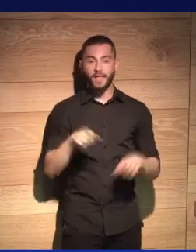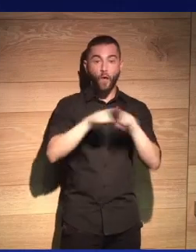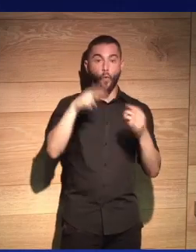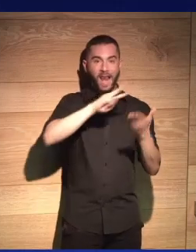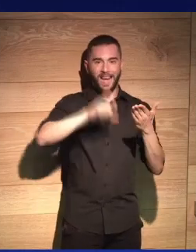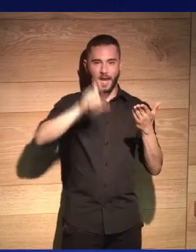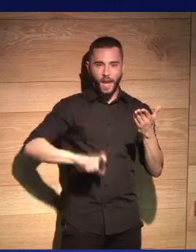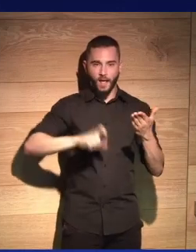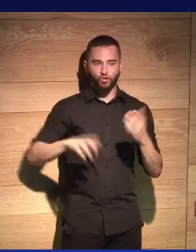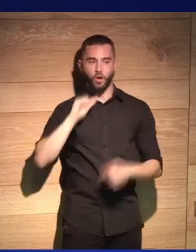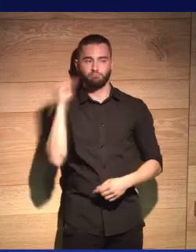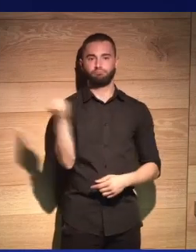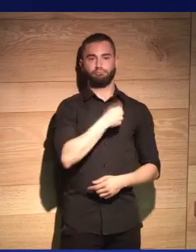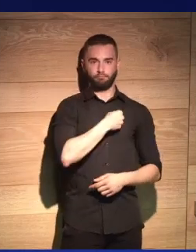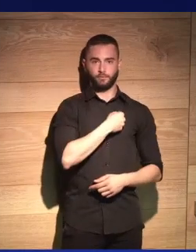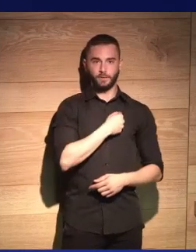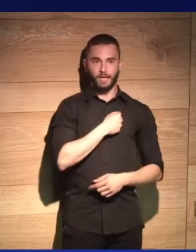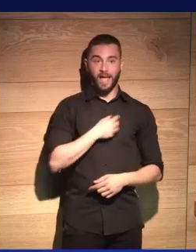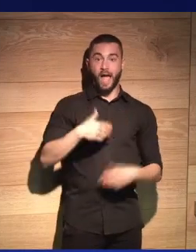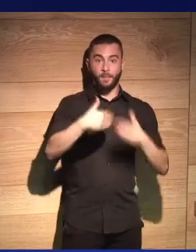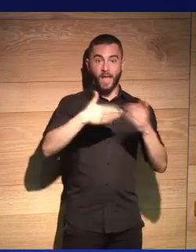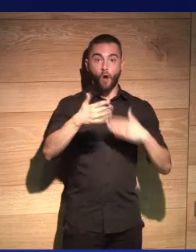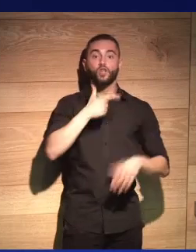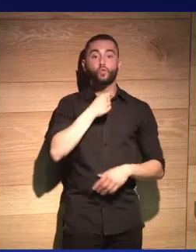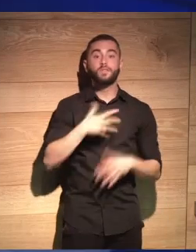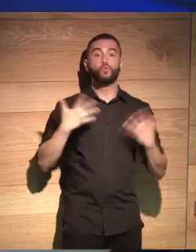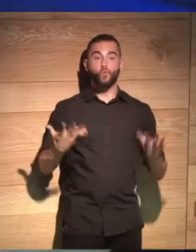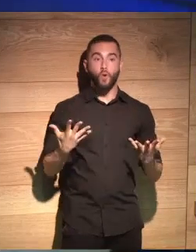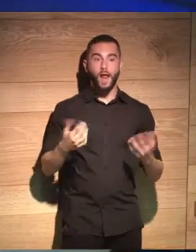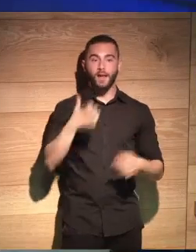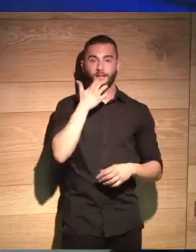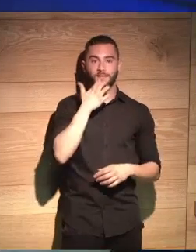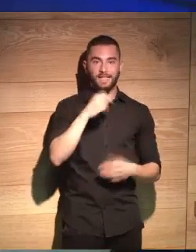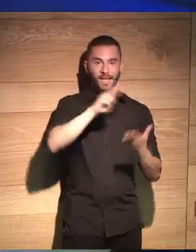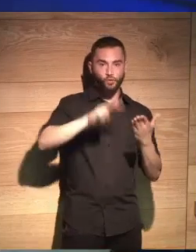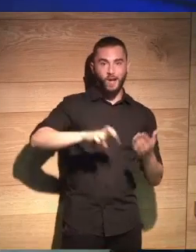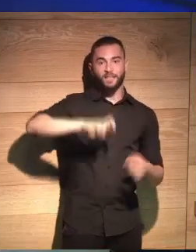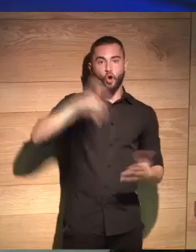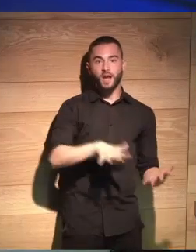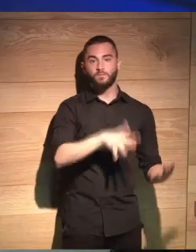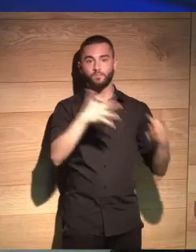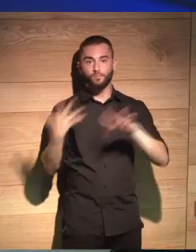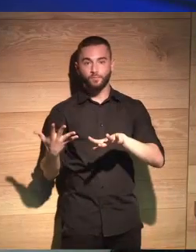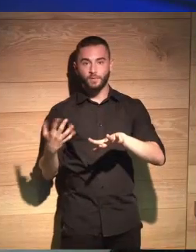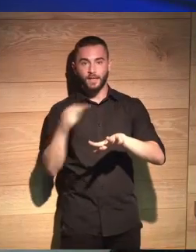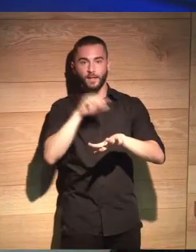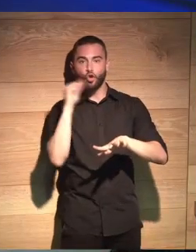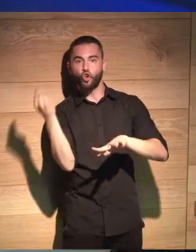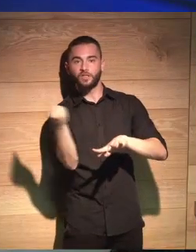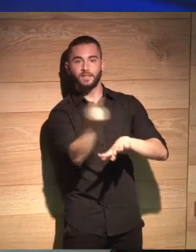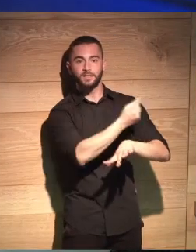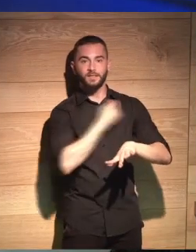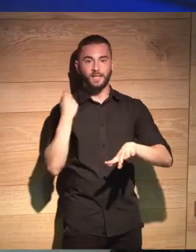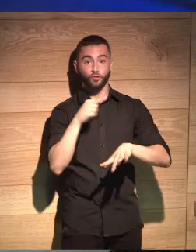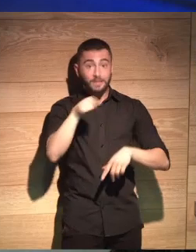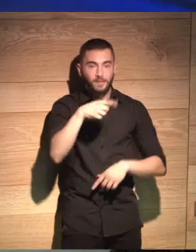que me llevan a otras lecturas y que me contagian una forma de leer a los otros, ¿no? Y no todos